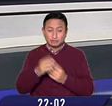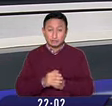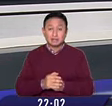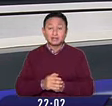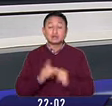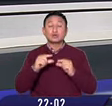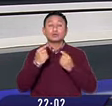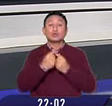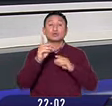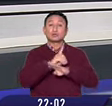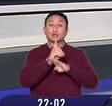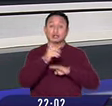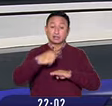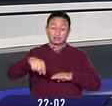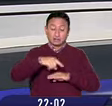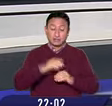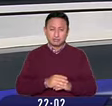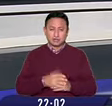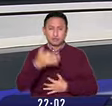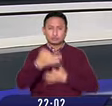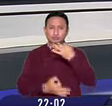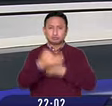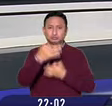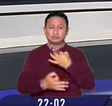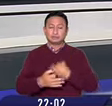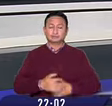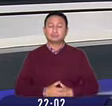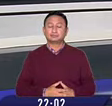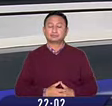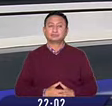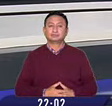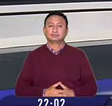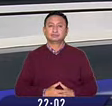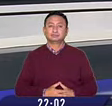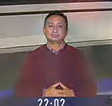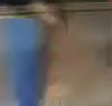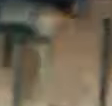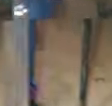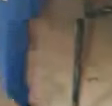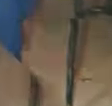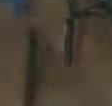los dirigentes de las organizaciones campesinas.